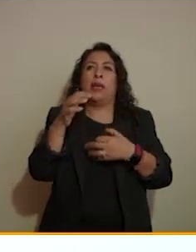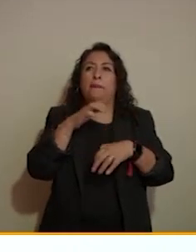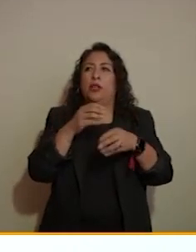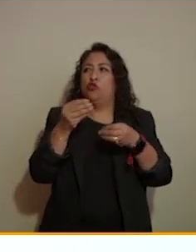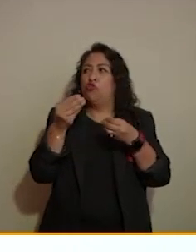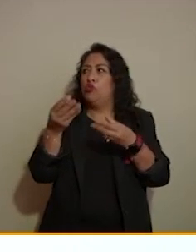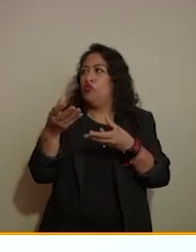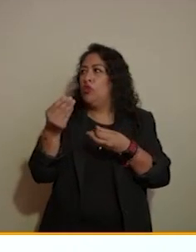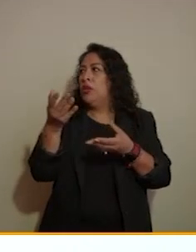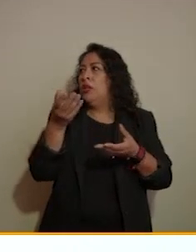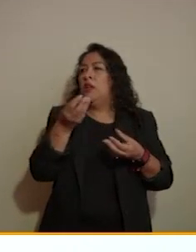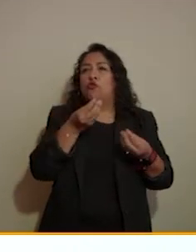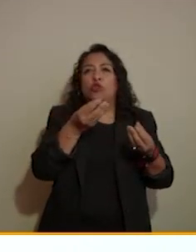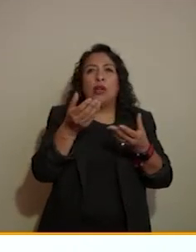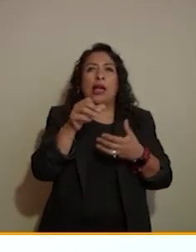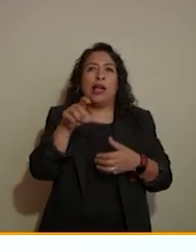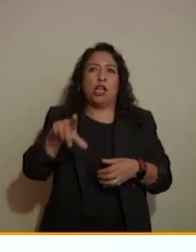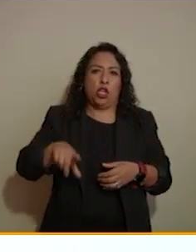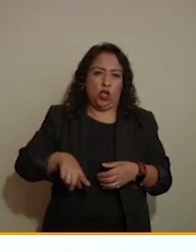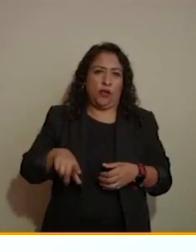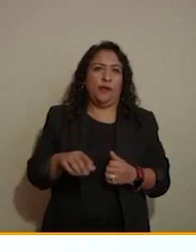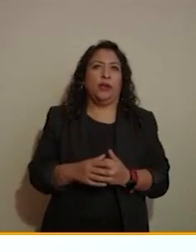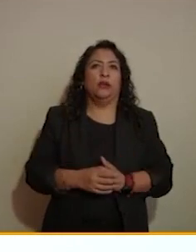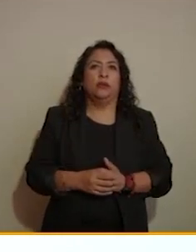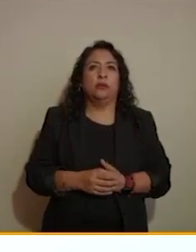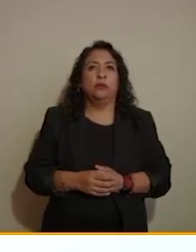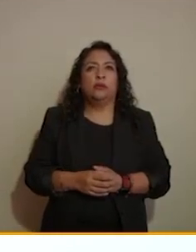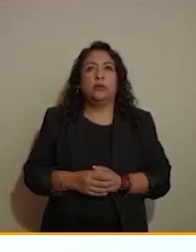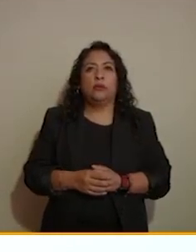empresas, son proveedores del gobierno.